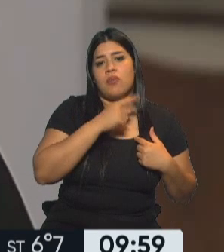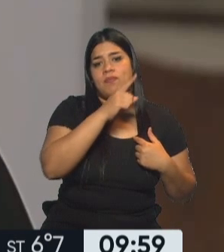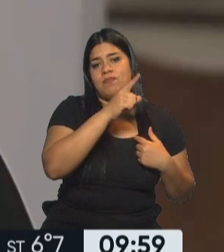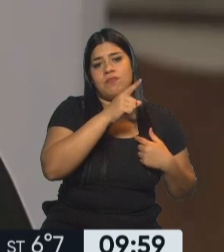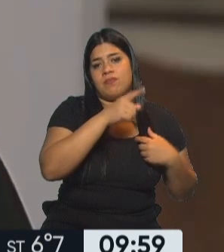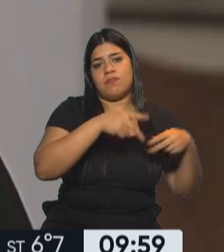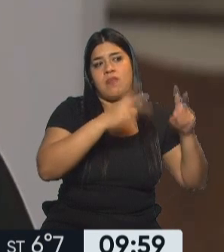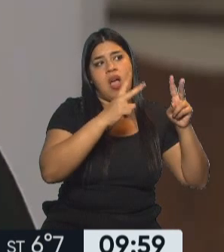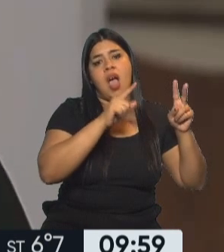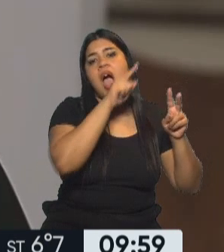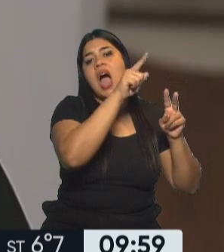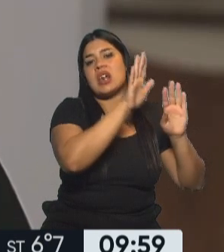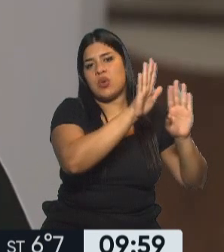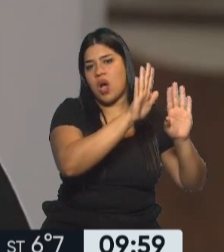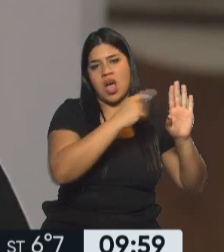que vi abajo,